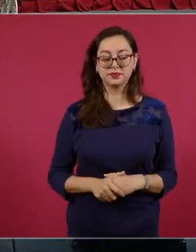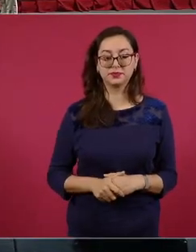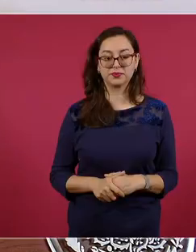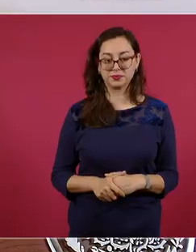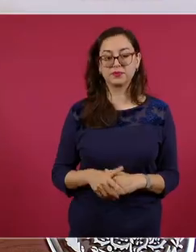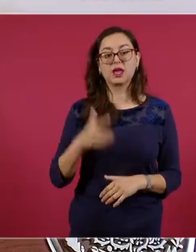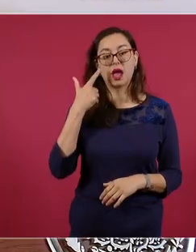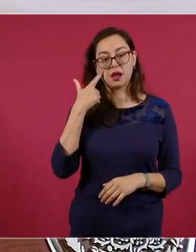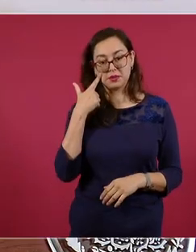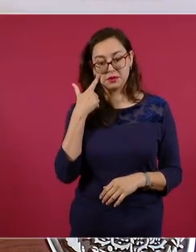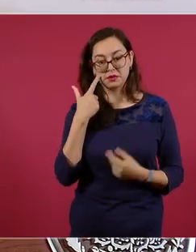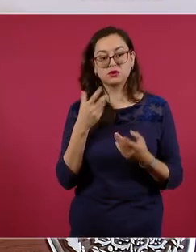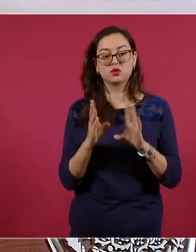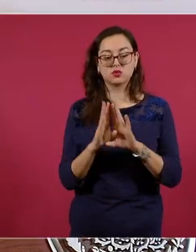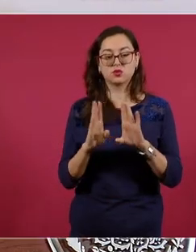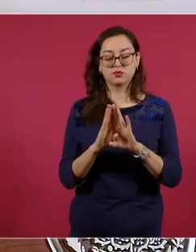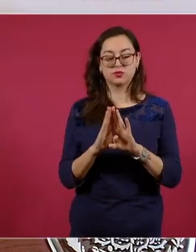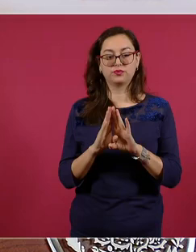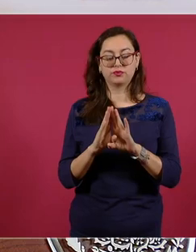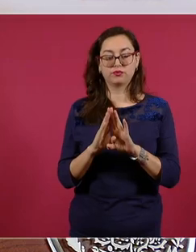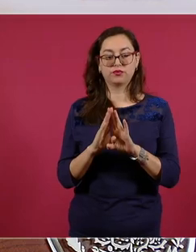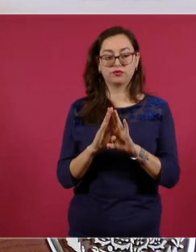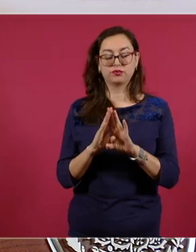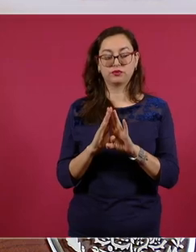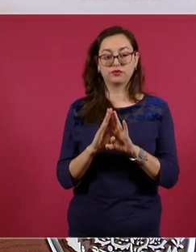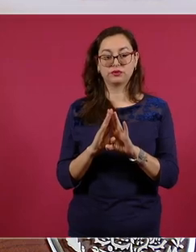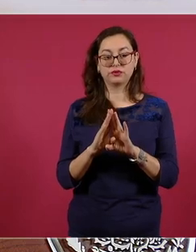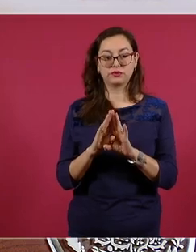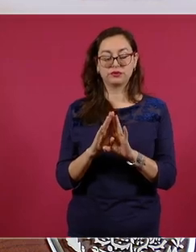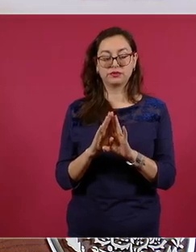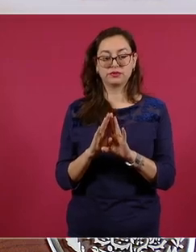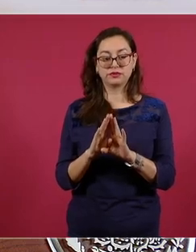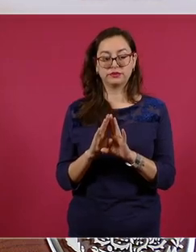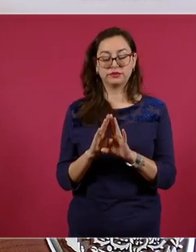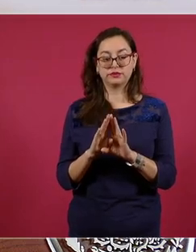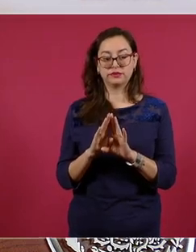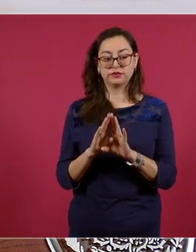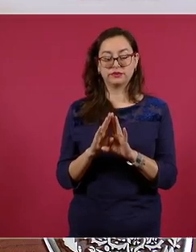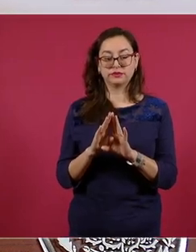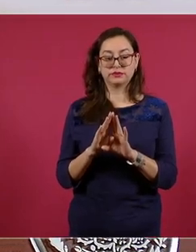hay que ver de qué se trata. Y lo que